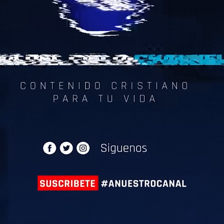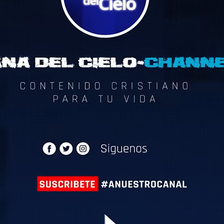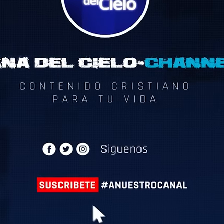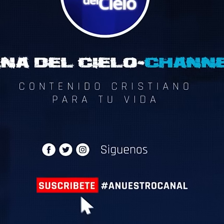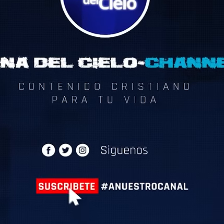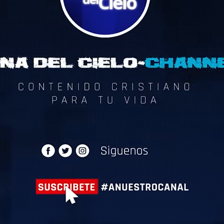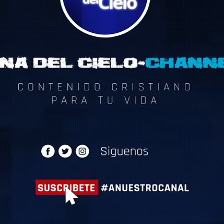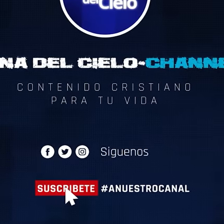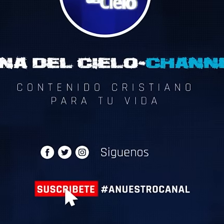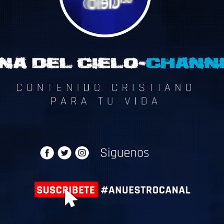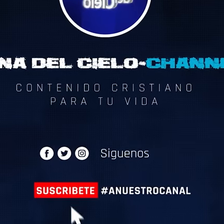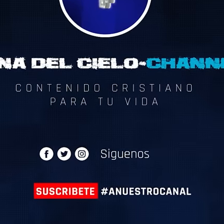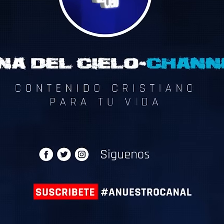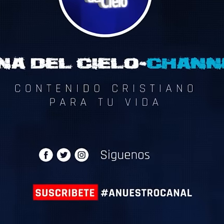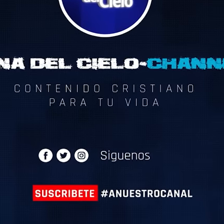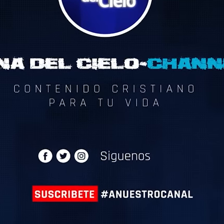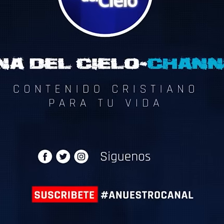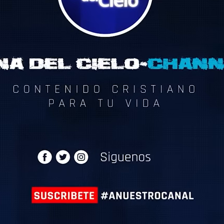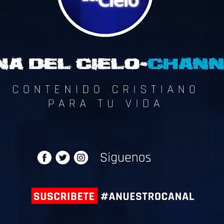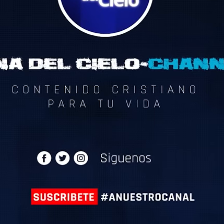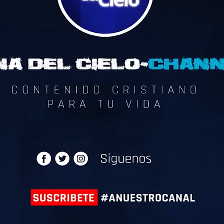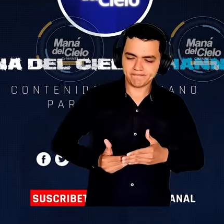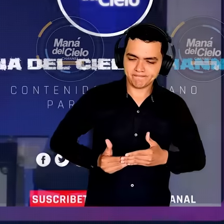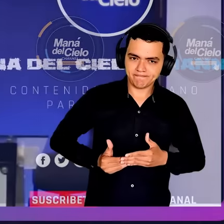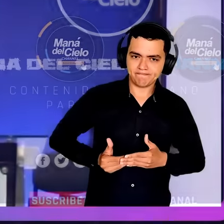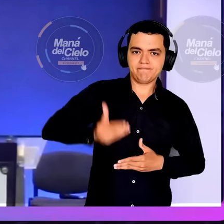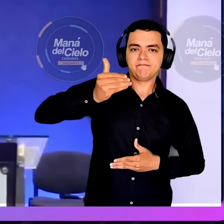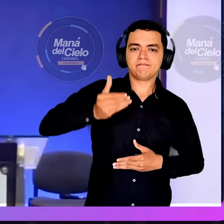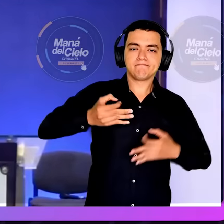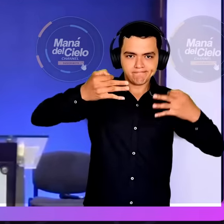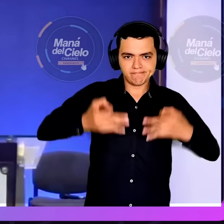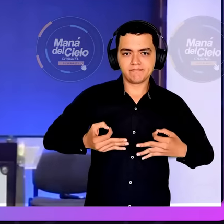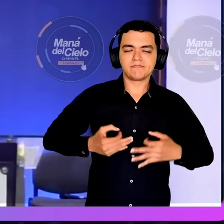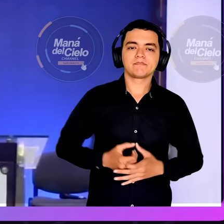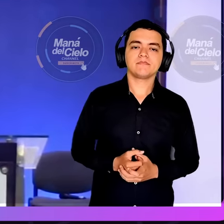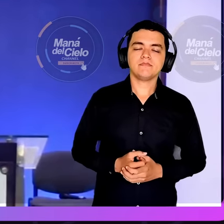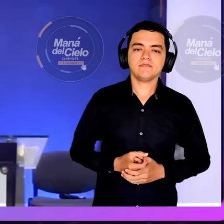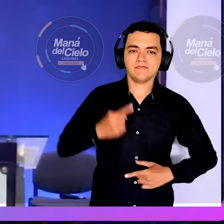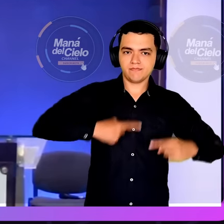lo malo que hay en ti? Te invito a compartir esta predicación de la palabra de Dios. Bueno,